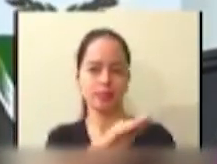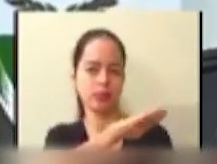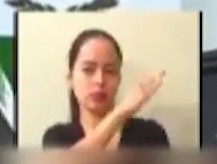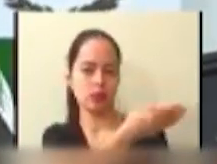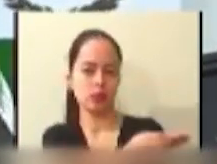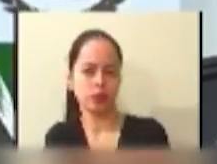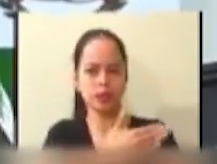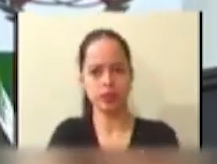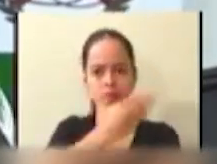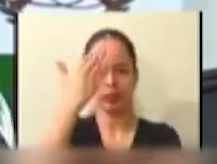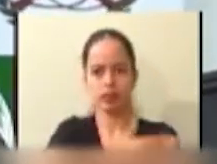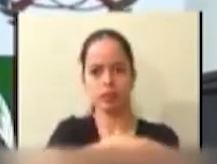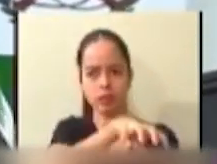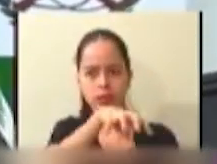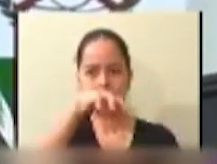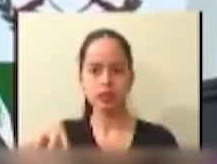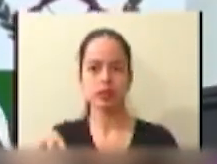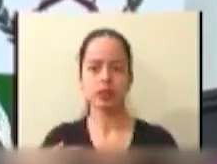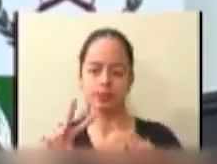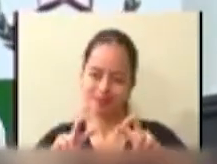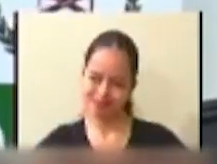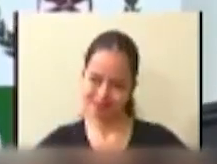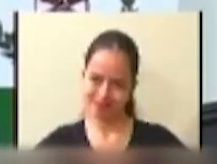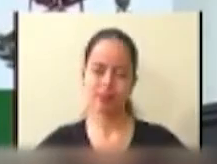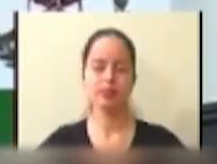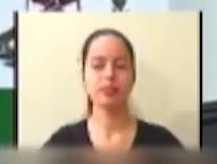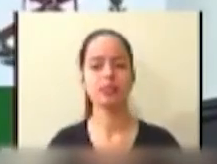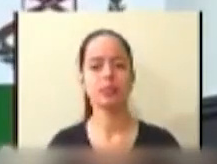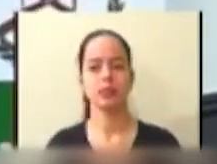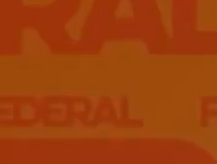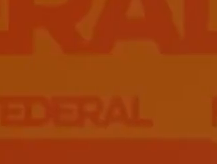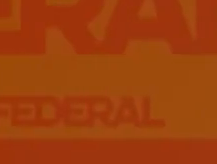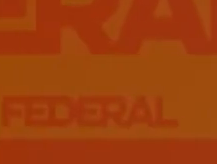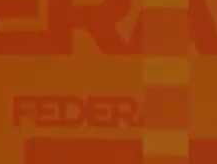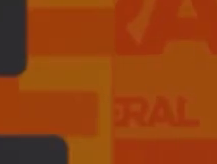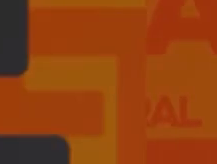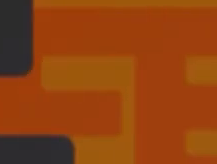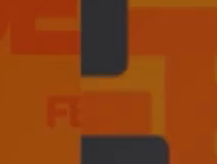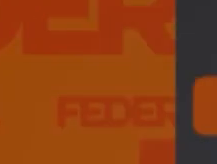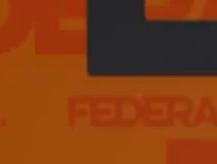actividades investigativas como controles en hospedajes.